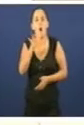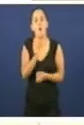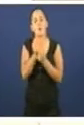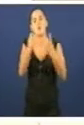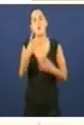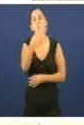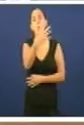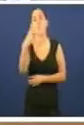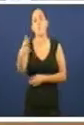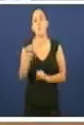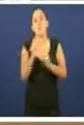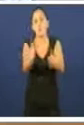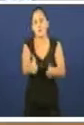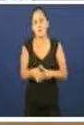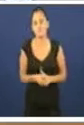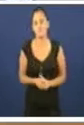votamos.